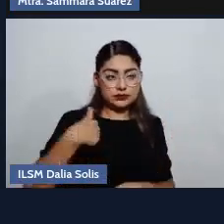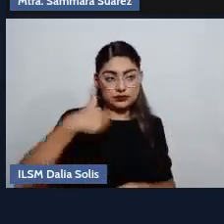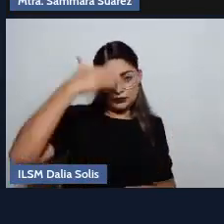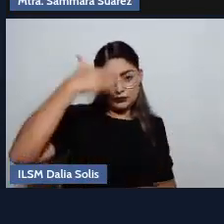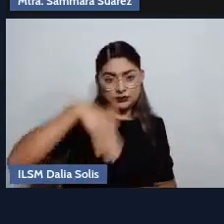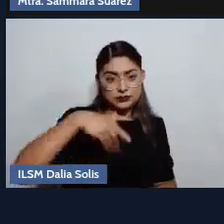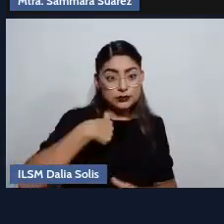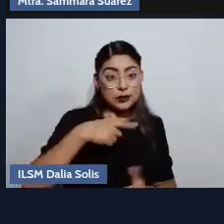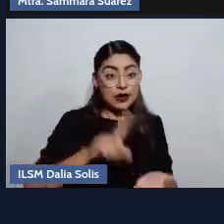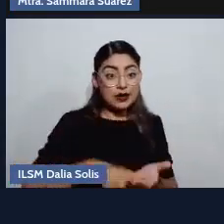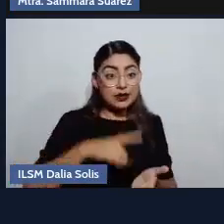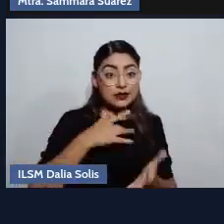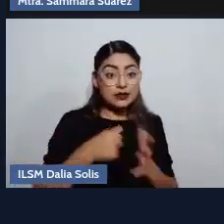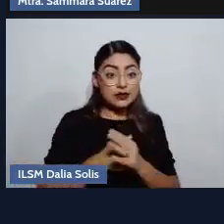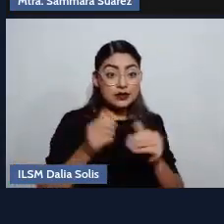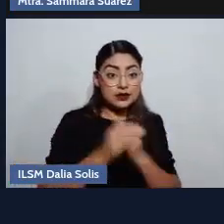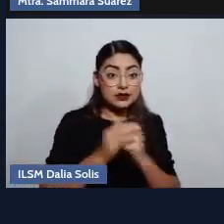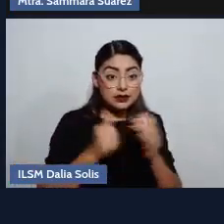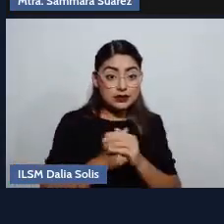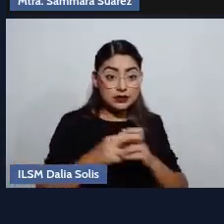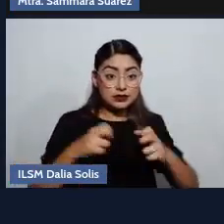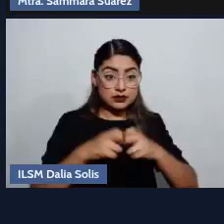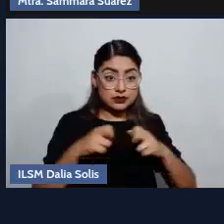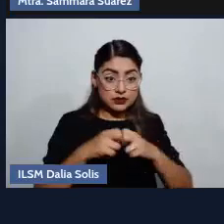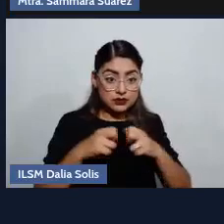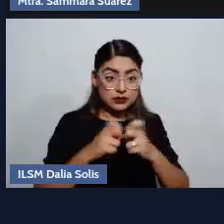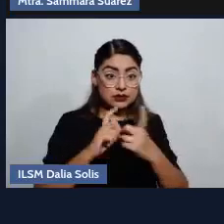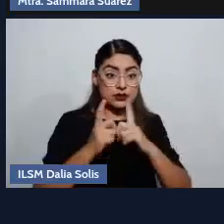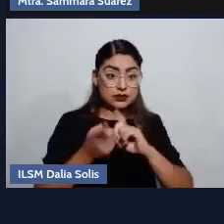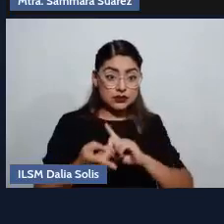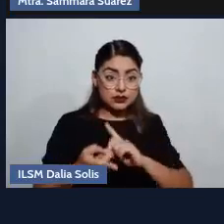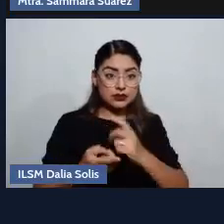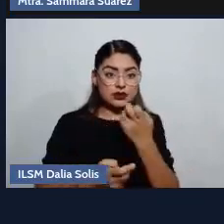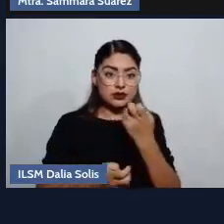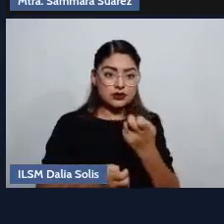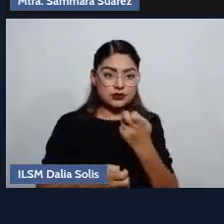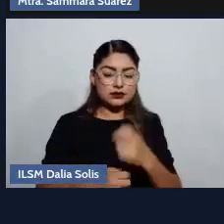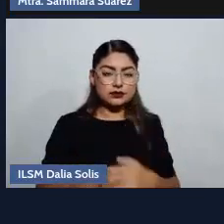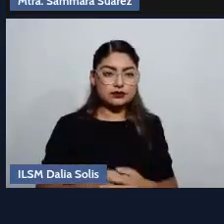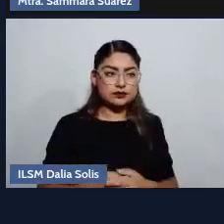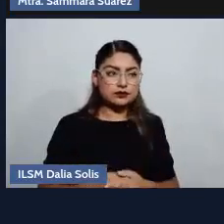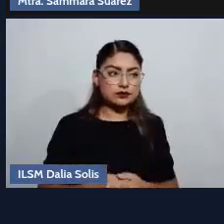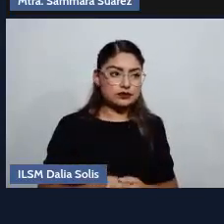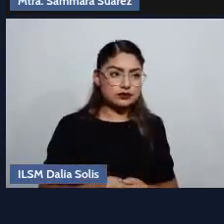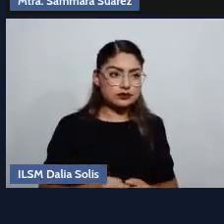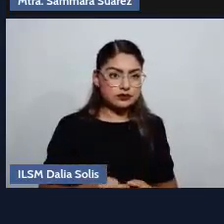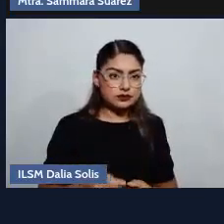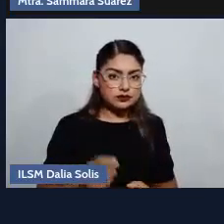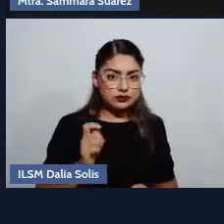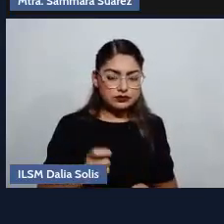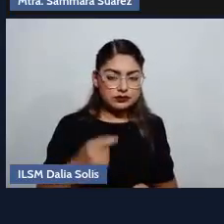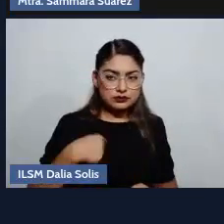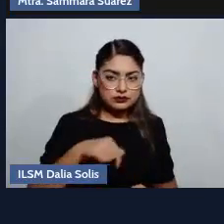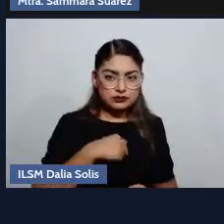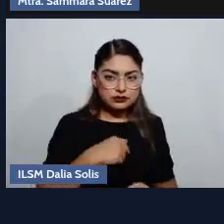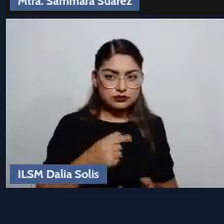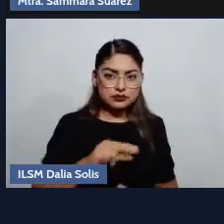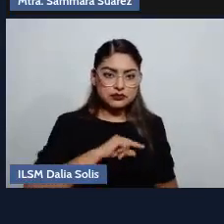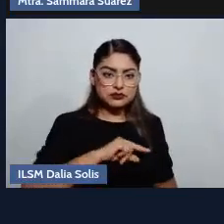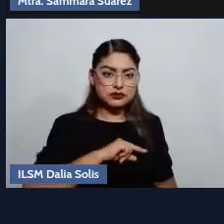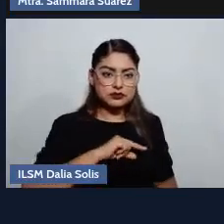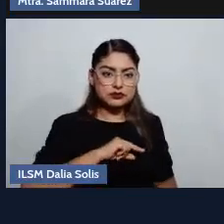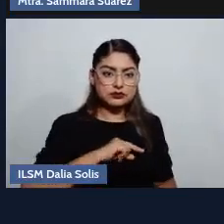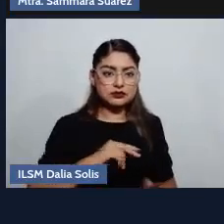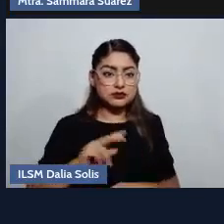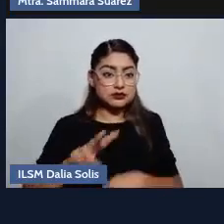la tristeza, la depresión, seguimos sin reconocerlo y no nos acercamos al especialista, ¿no? O sea, tal vez